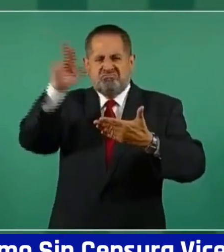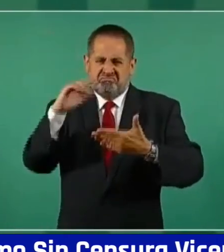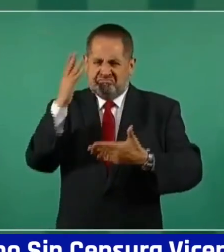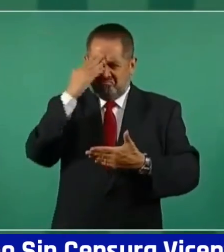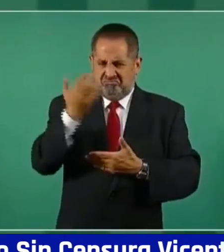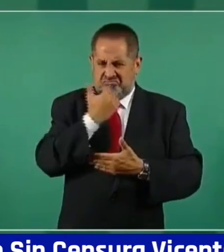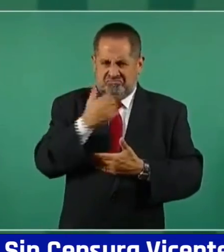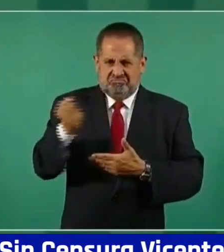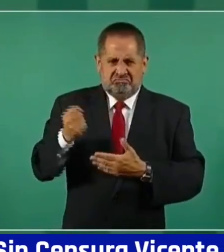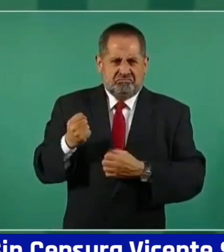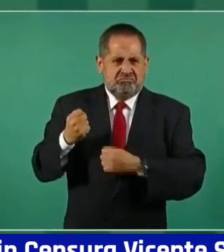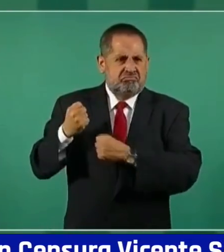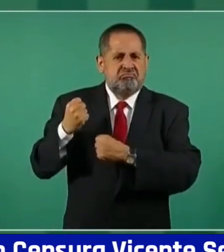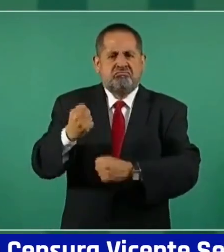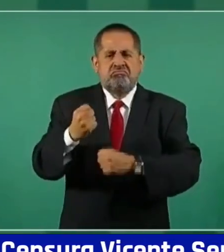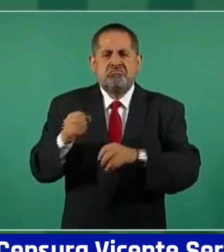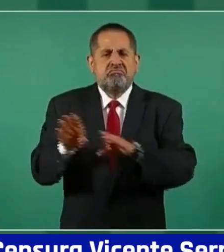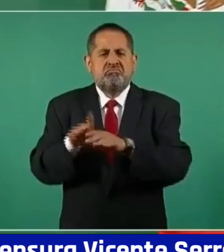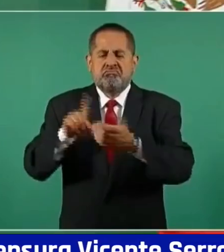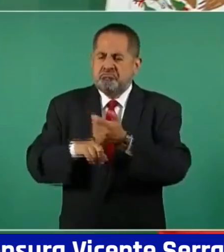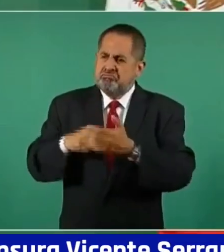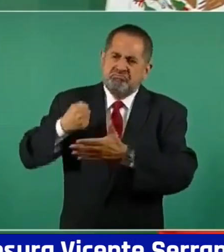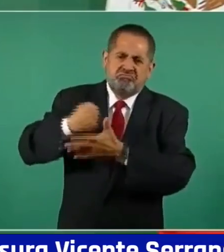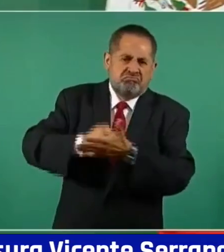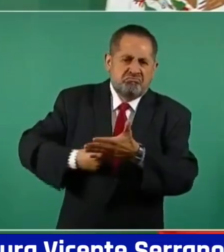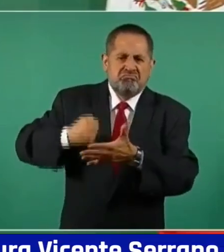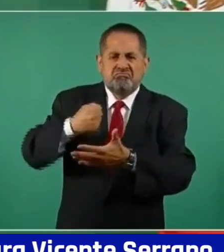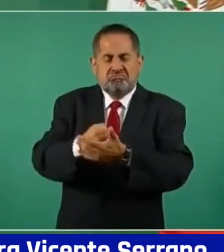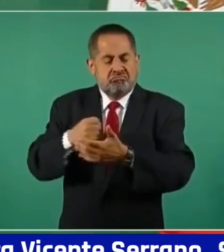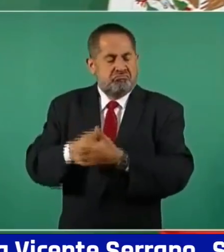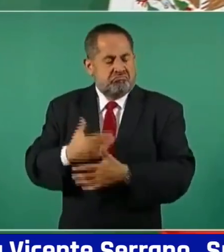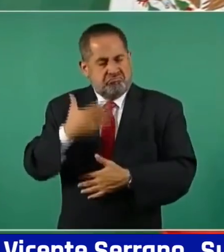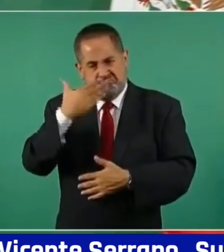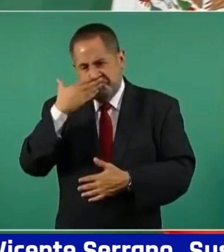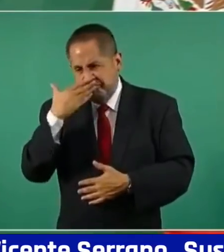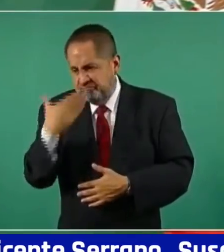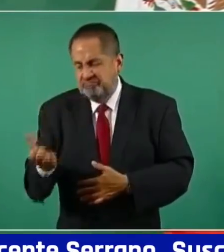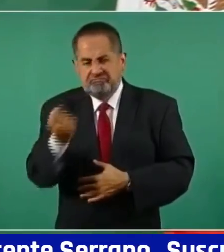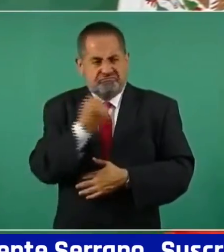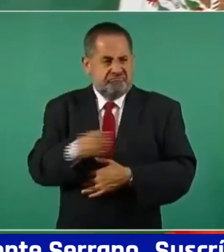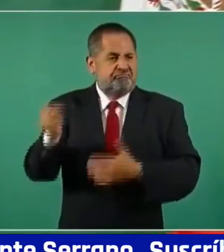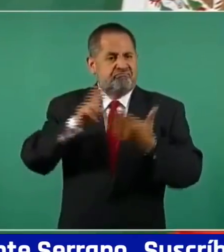su fuerza como revolucionario, gran muralista.